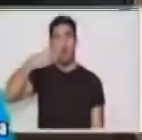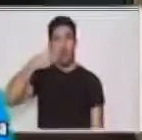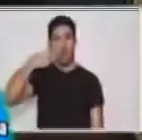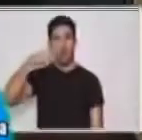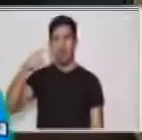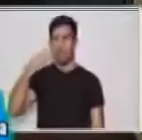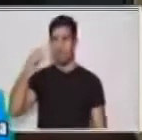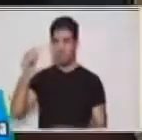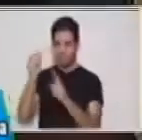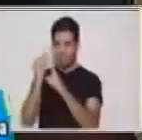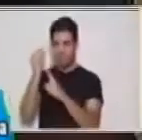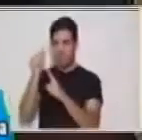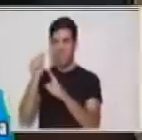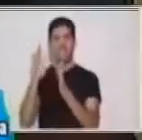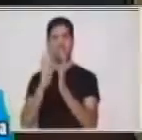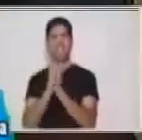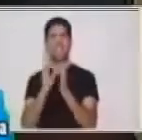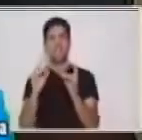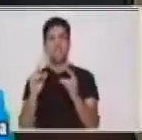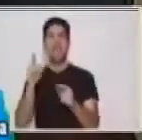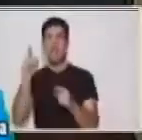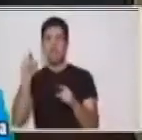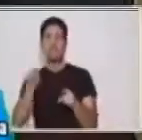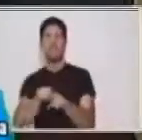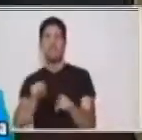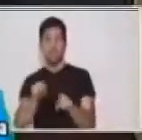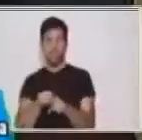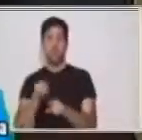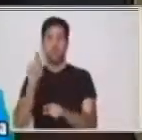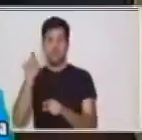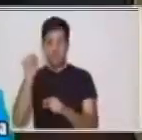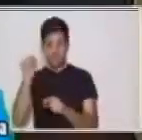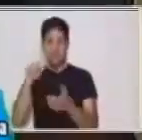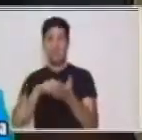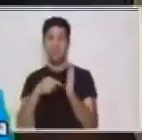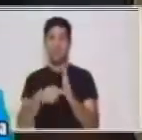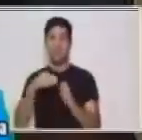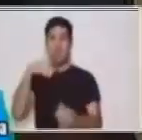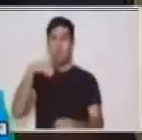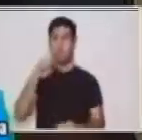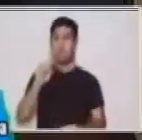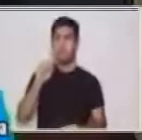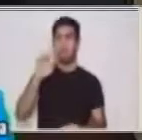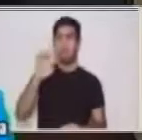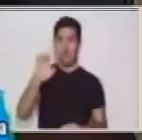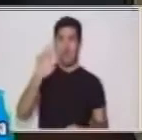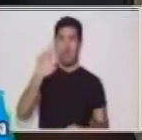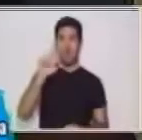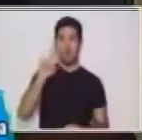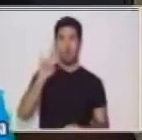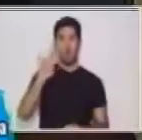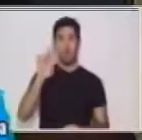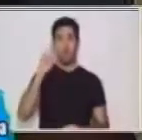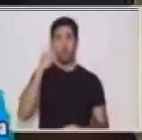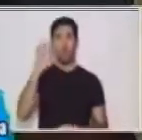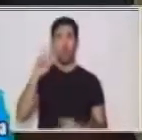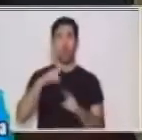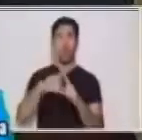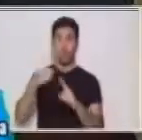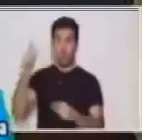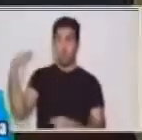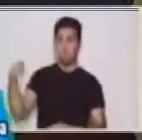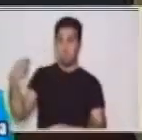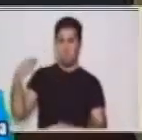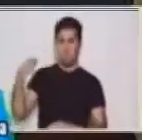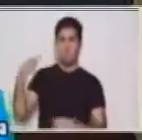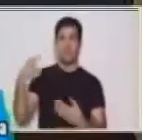gris? Exactamente, ese es el mercurio. Cuando las personas lo van a utilizar, lo agitan, se lo ponen a la